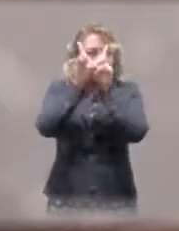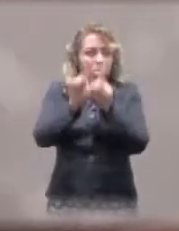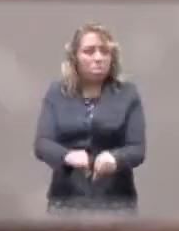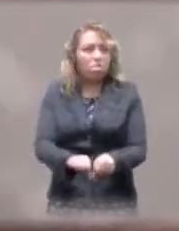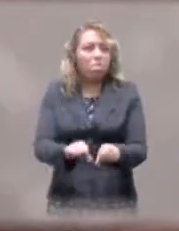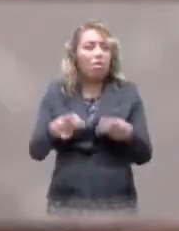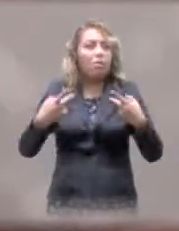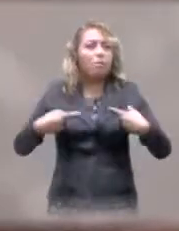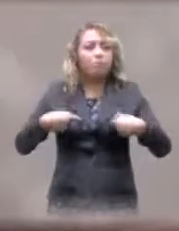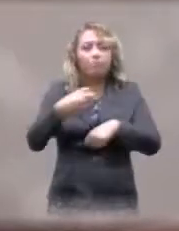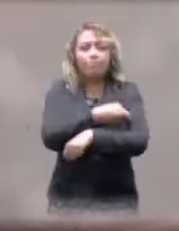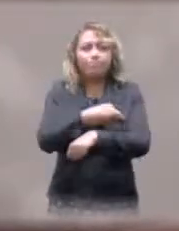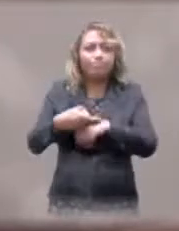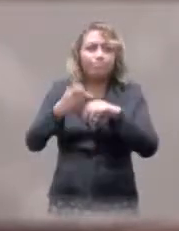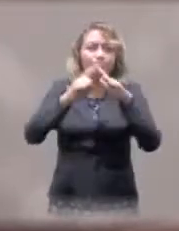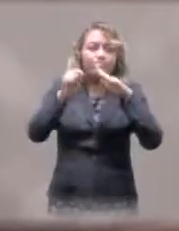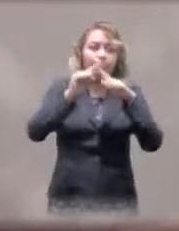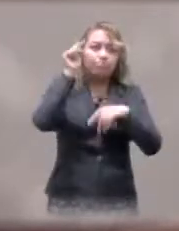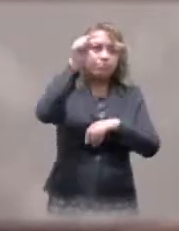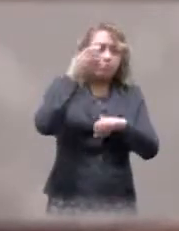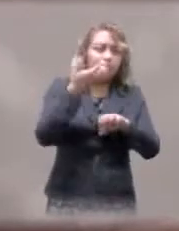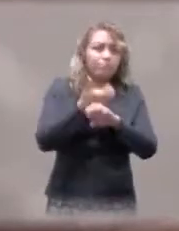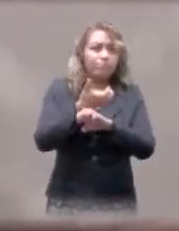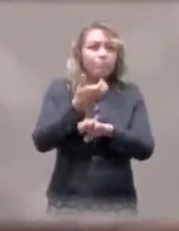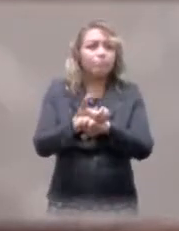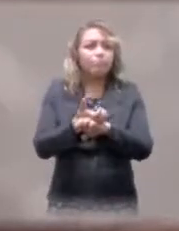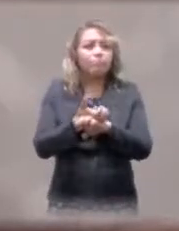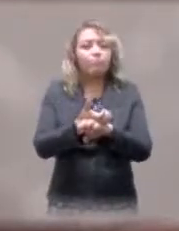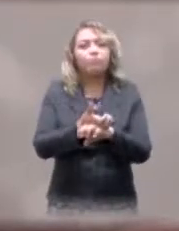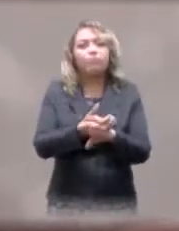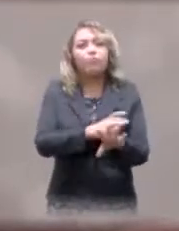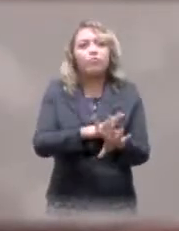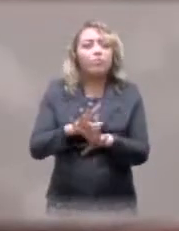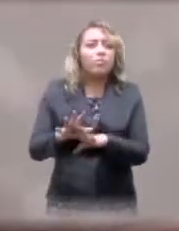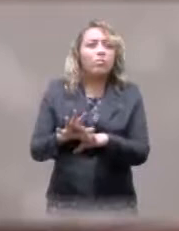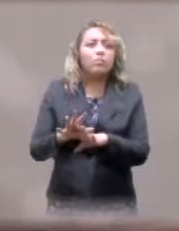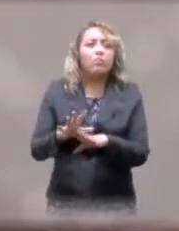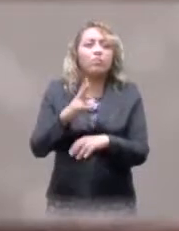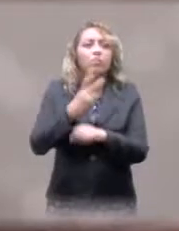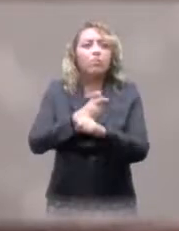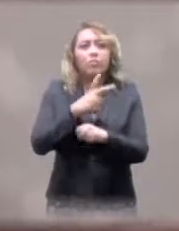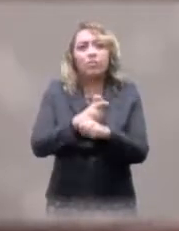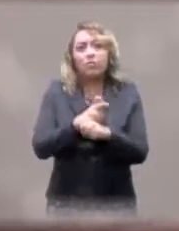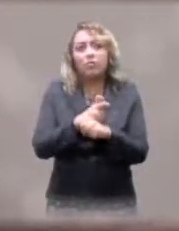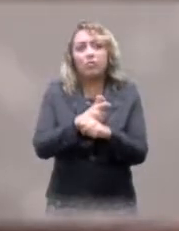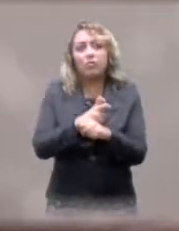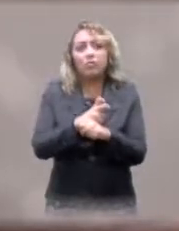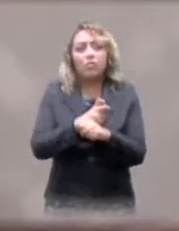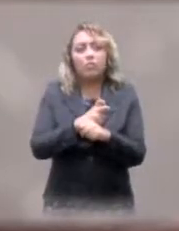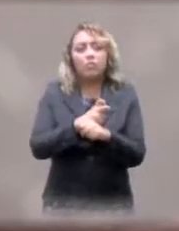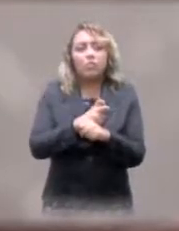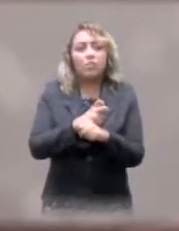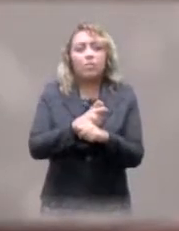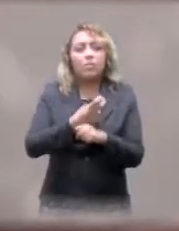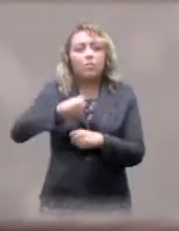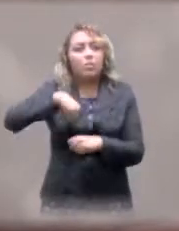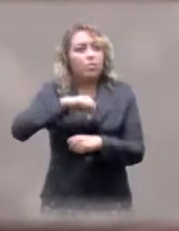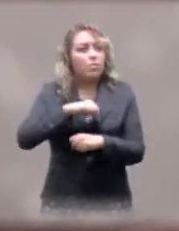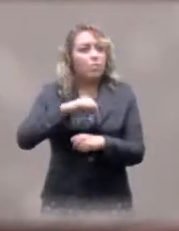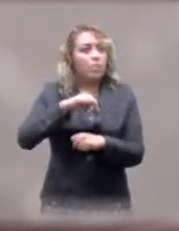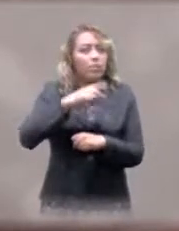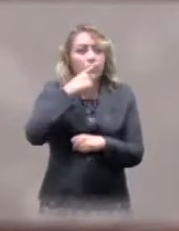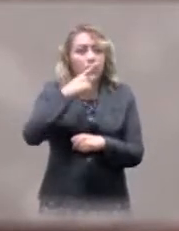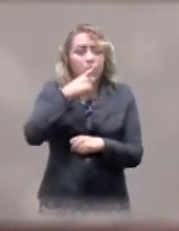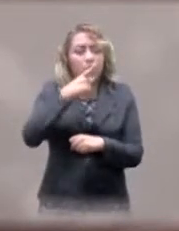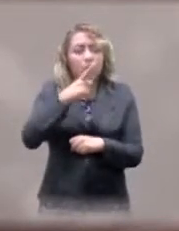las familias migrantes en los Estados Unidos de Norteamérica. Segundo, nos pronunciamos a favor